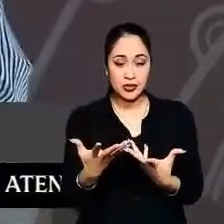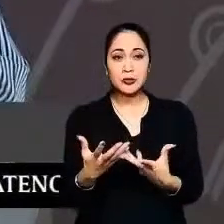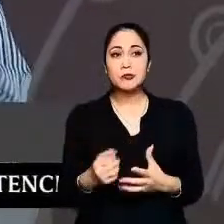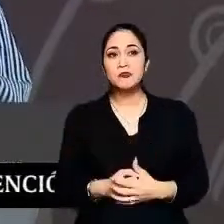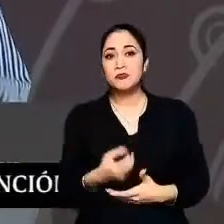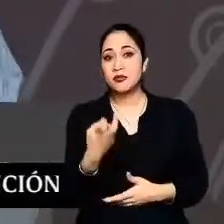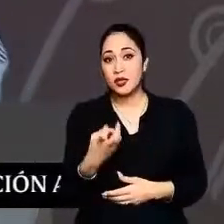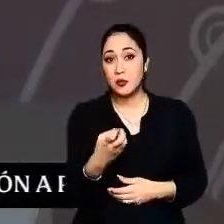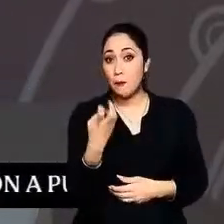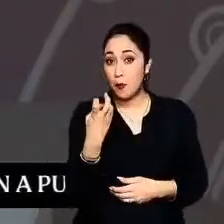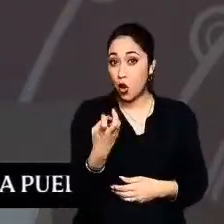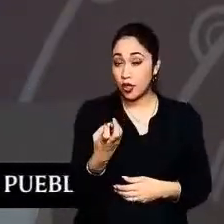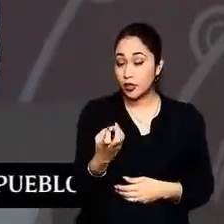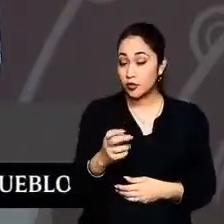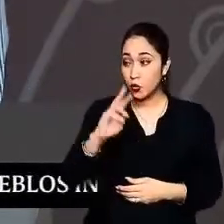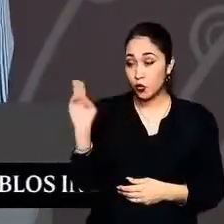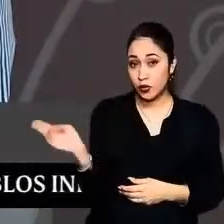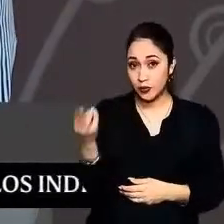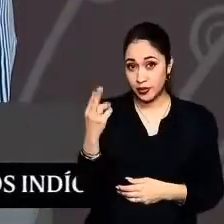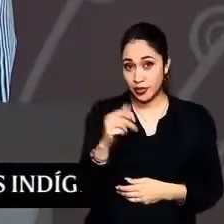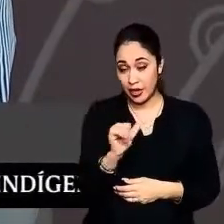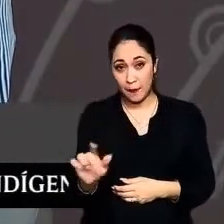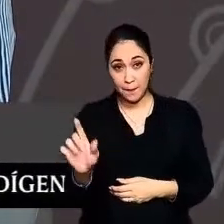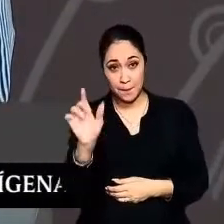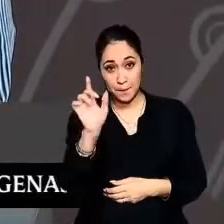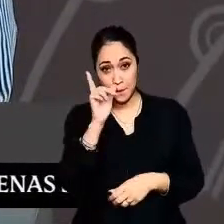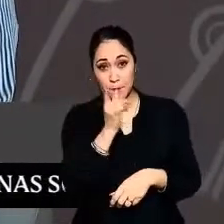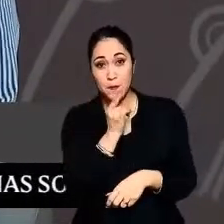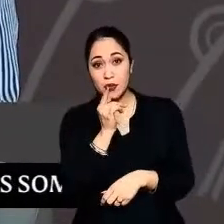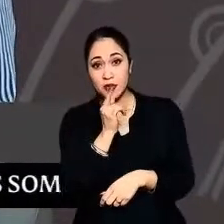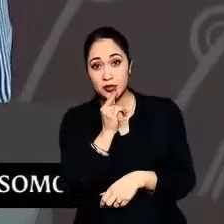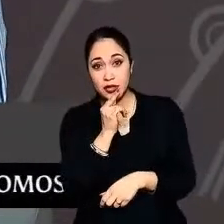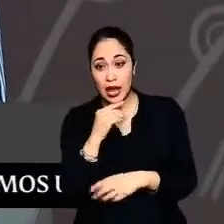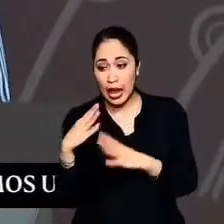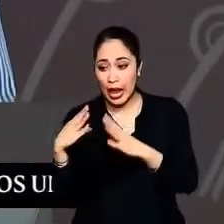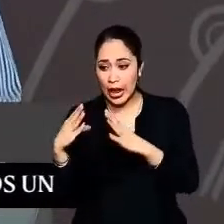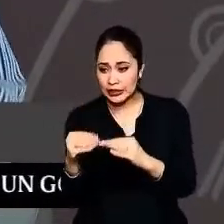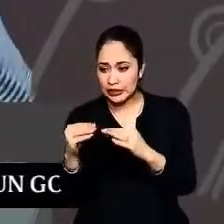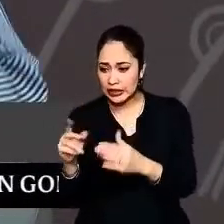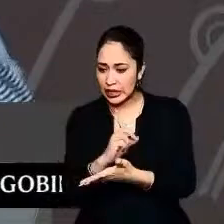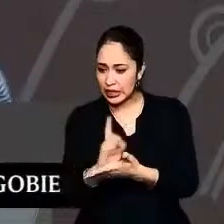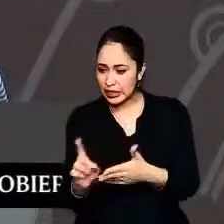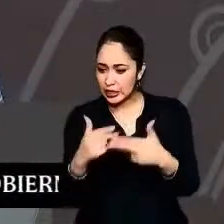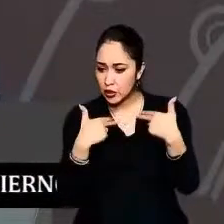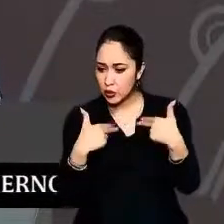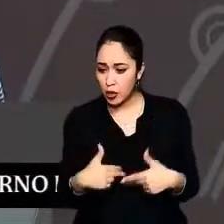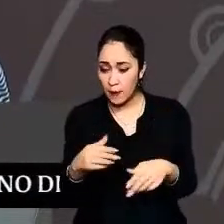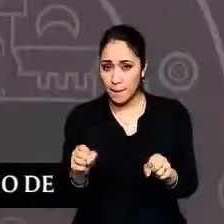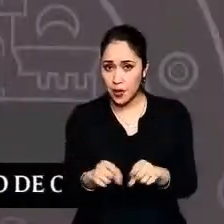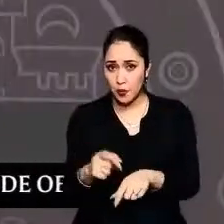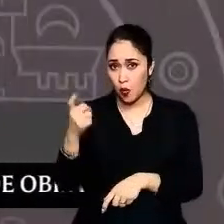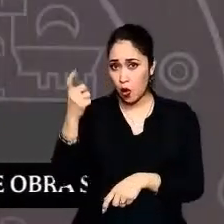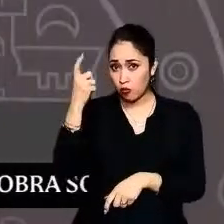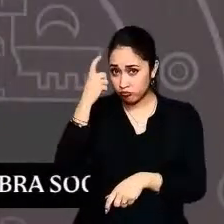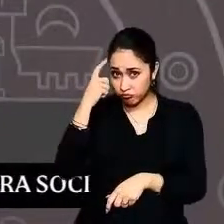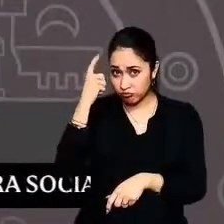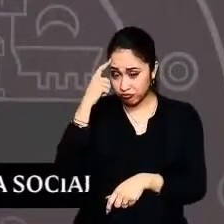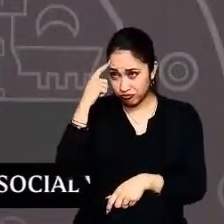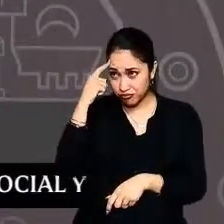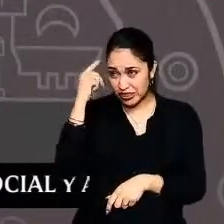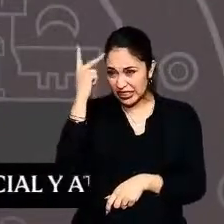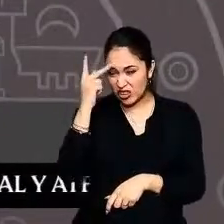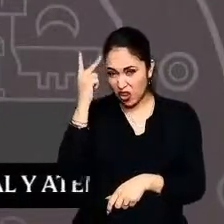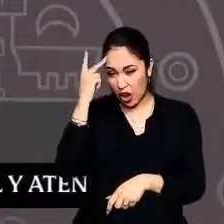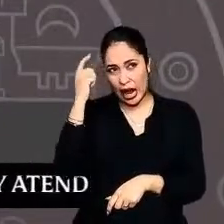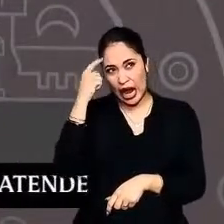es capacitarlos en derechos humanos, capacitarlos psicológicamente, ser